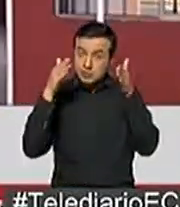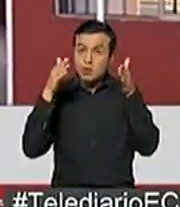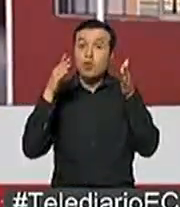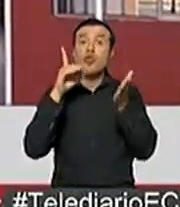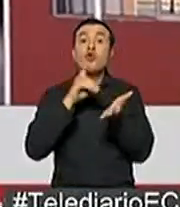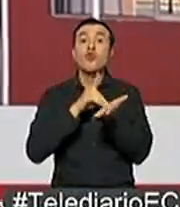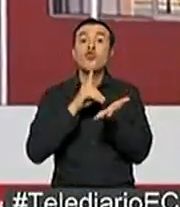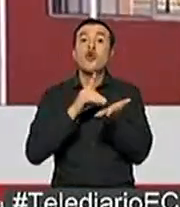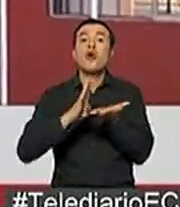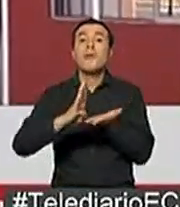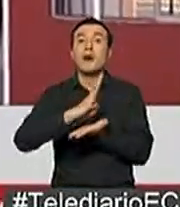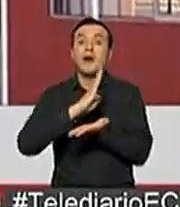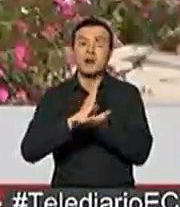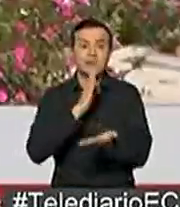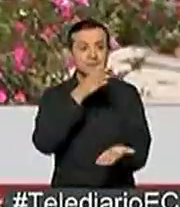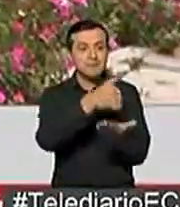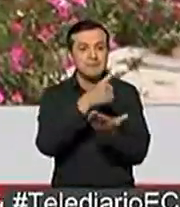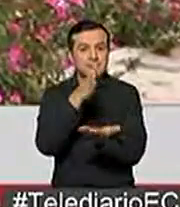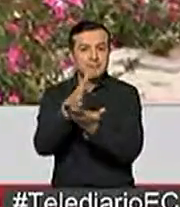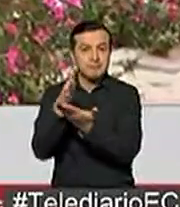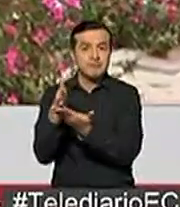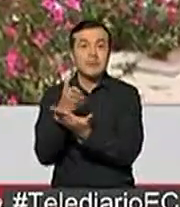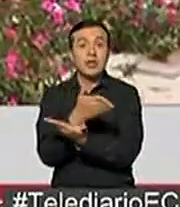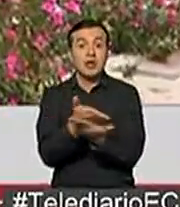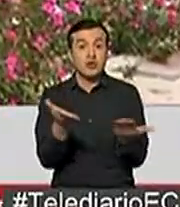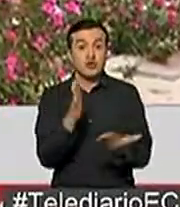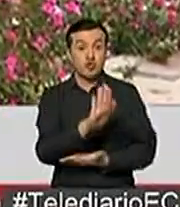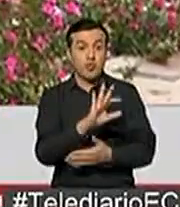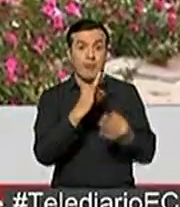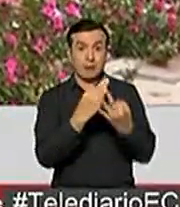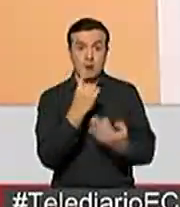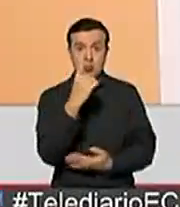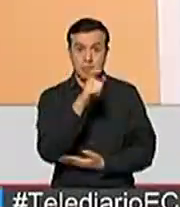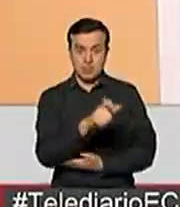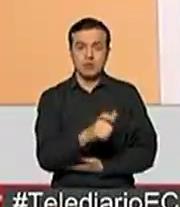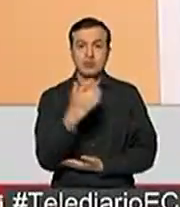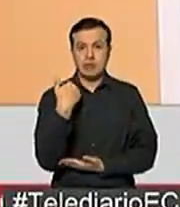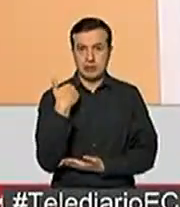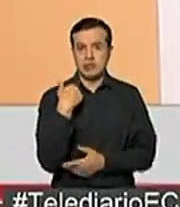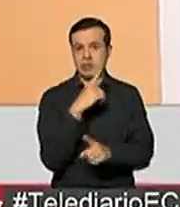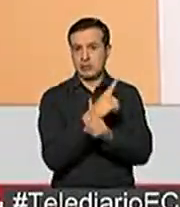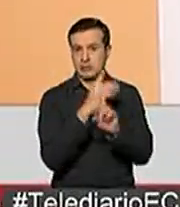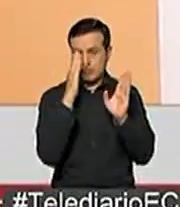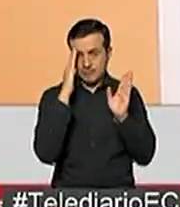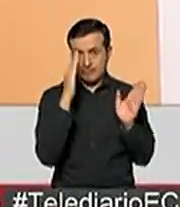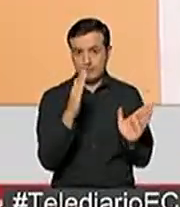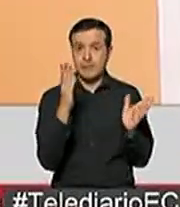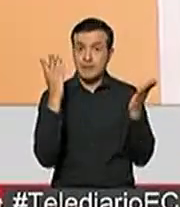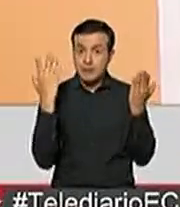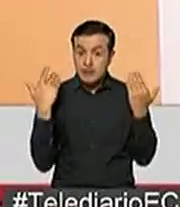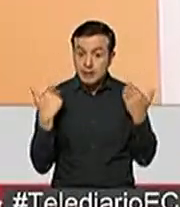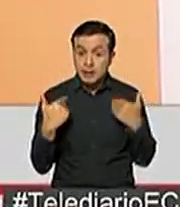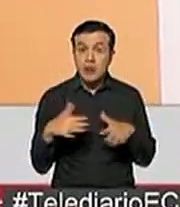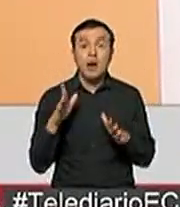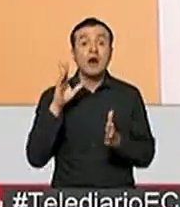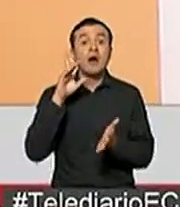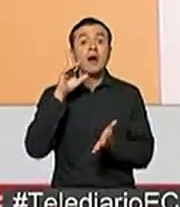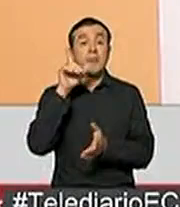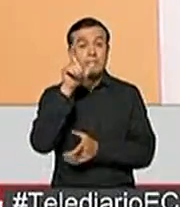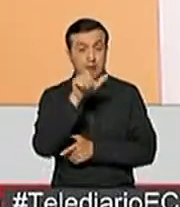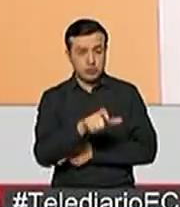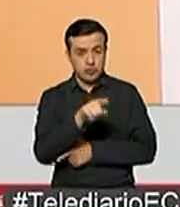médico del barrio a estas familias que al menos tienen un miembro con discapacidad nosotros una vez que hemos identificado a los pacientes